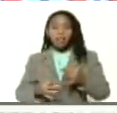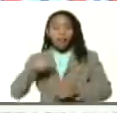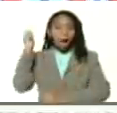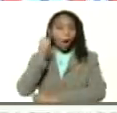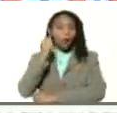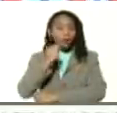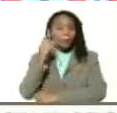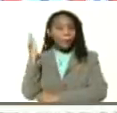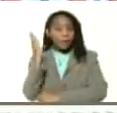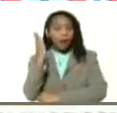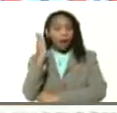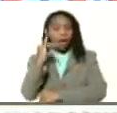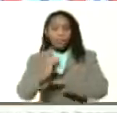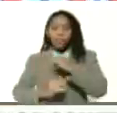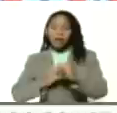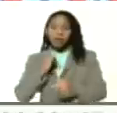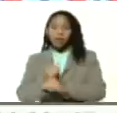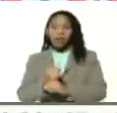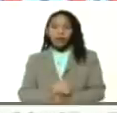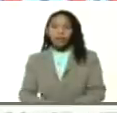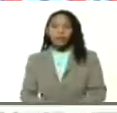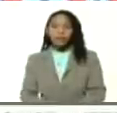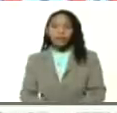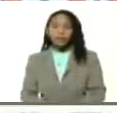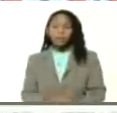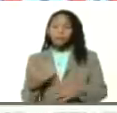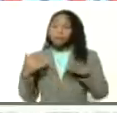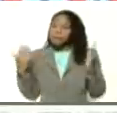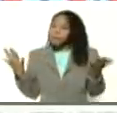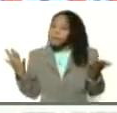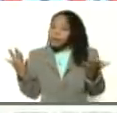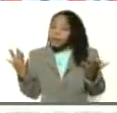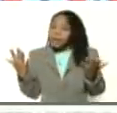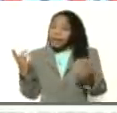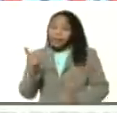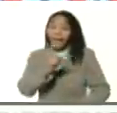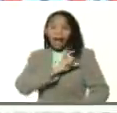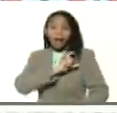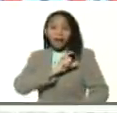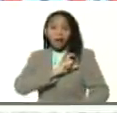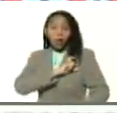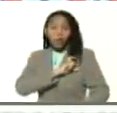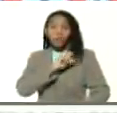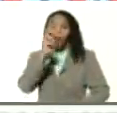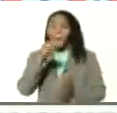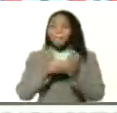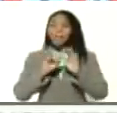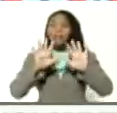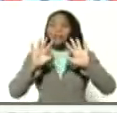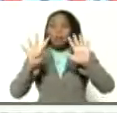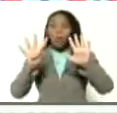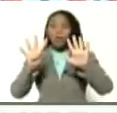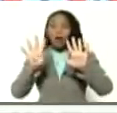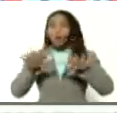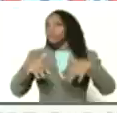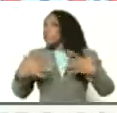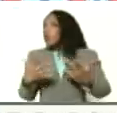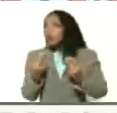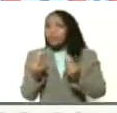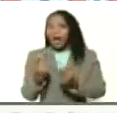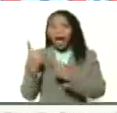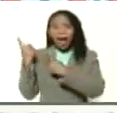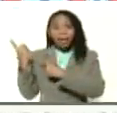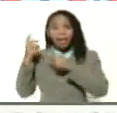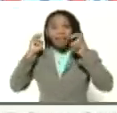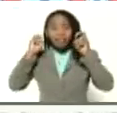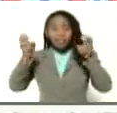Penal Internacional. Así que desde enero del 2019, cuando se da este hecho